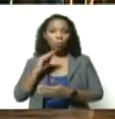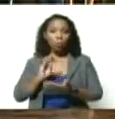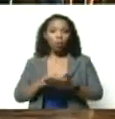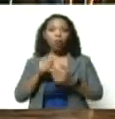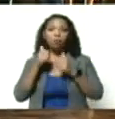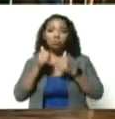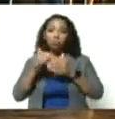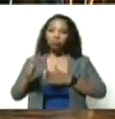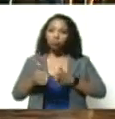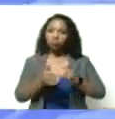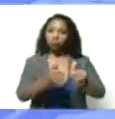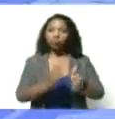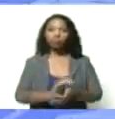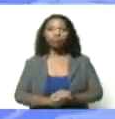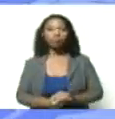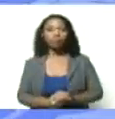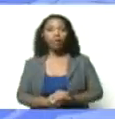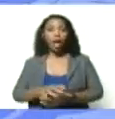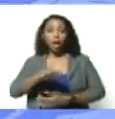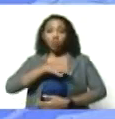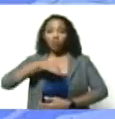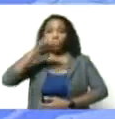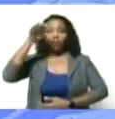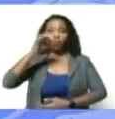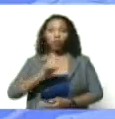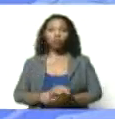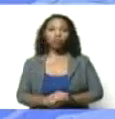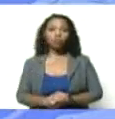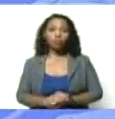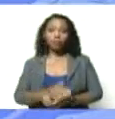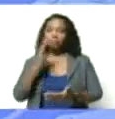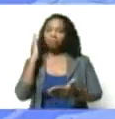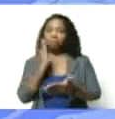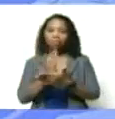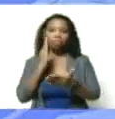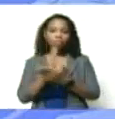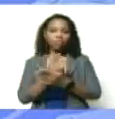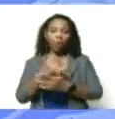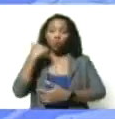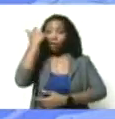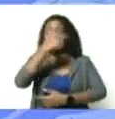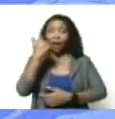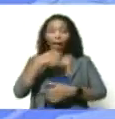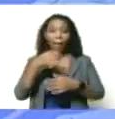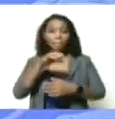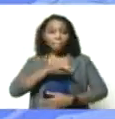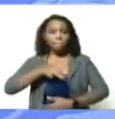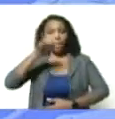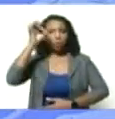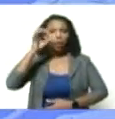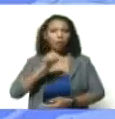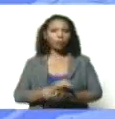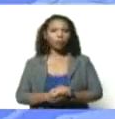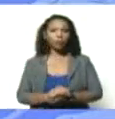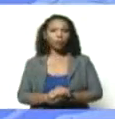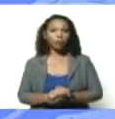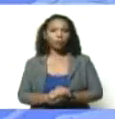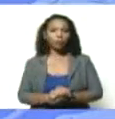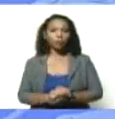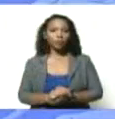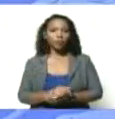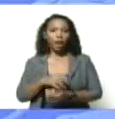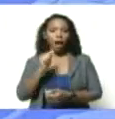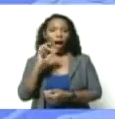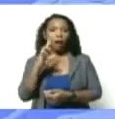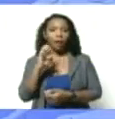buen camino. En lo espiritual, siempre con un rostro muy espiritual. Arnaldo Sánchez,